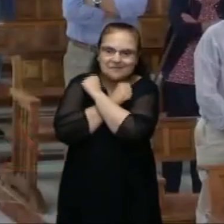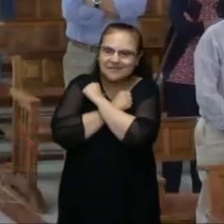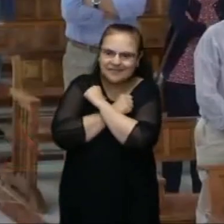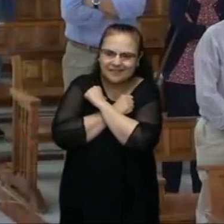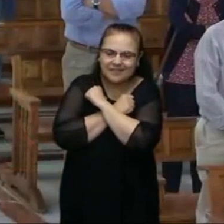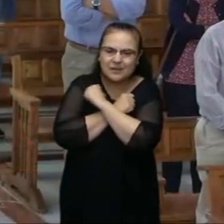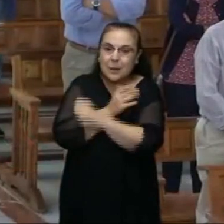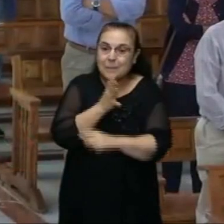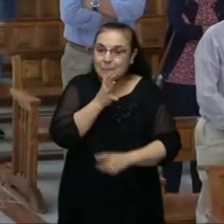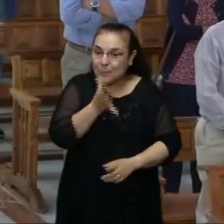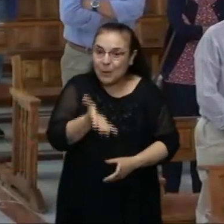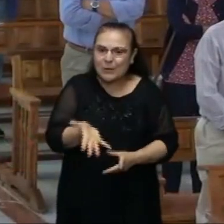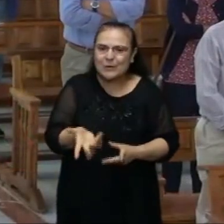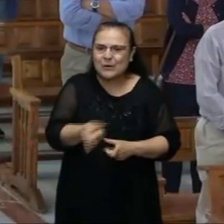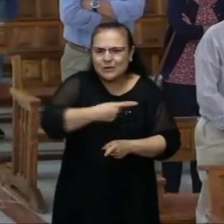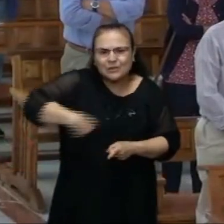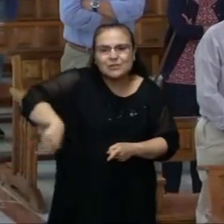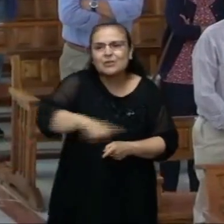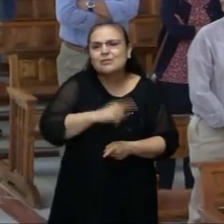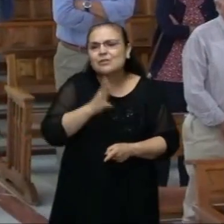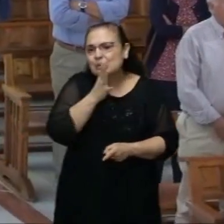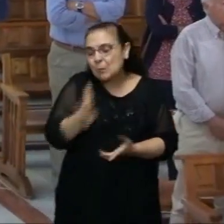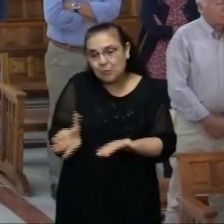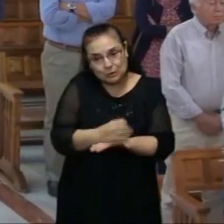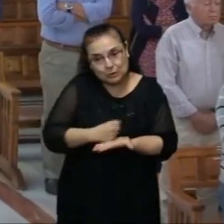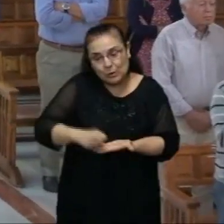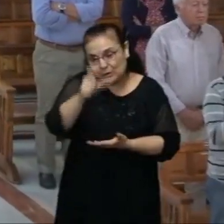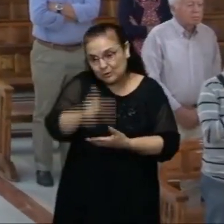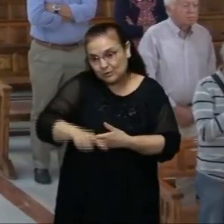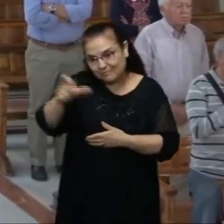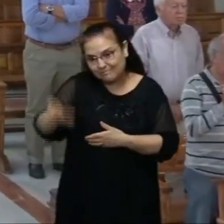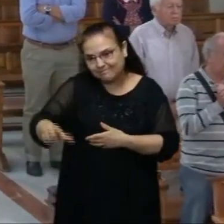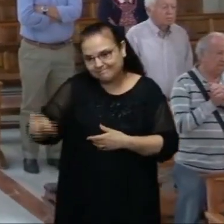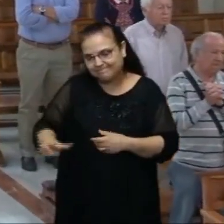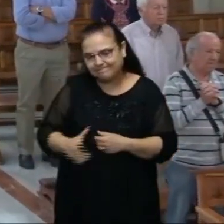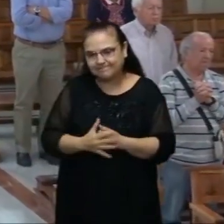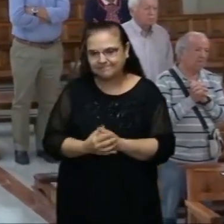esperanzadamente por nosotros y por todos los hombres.